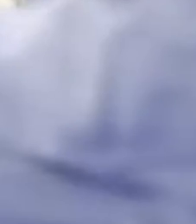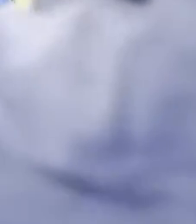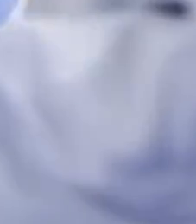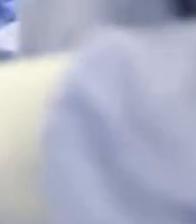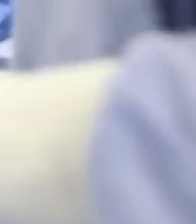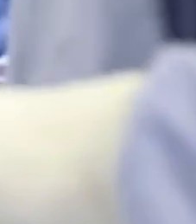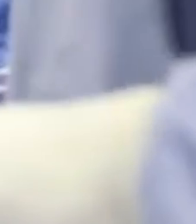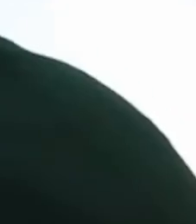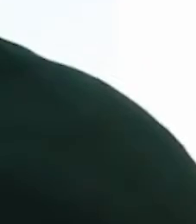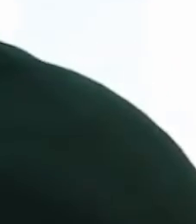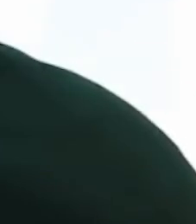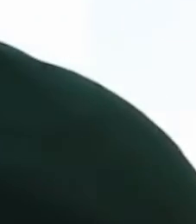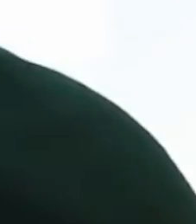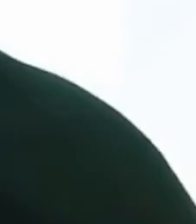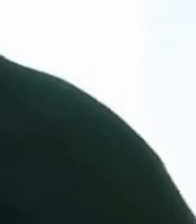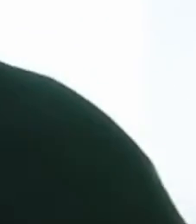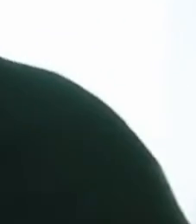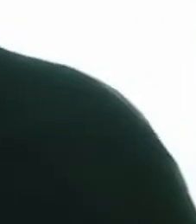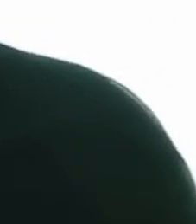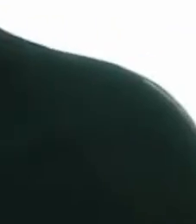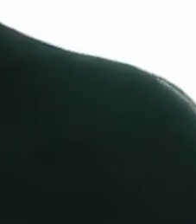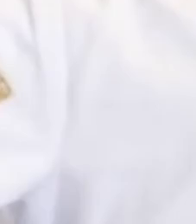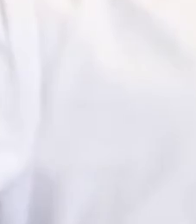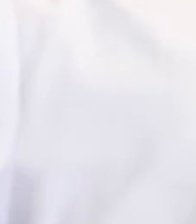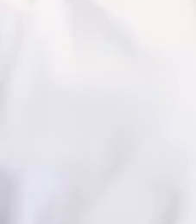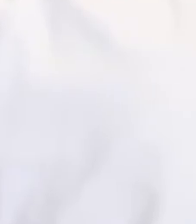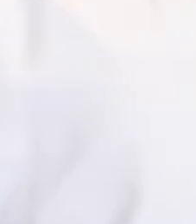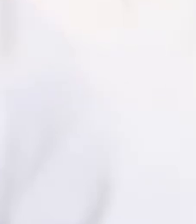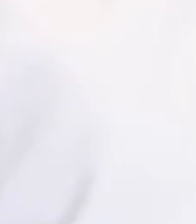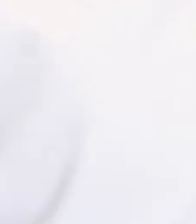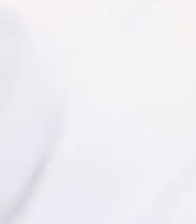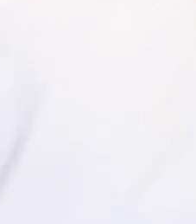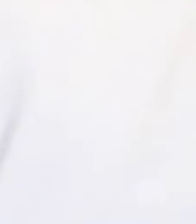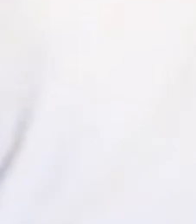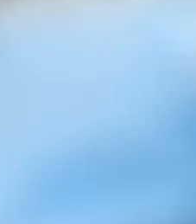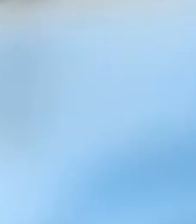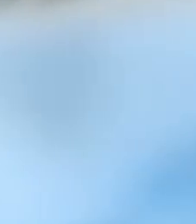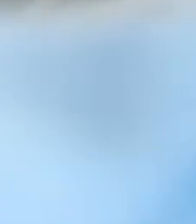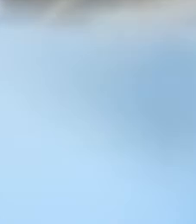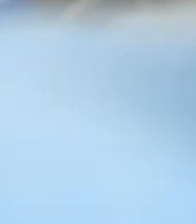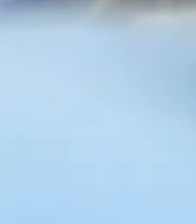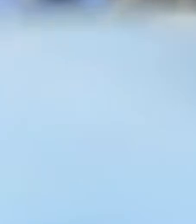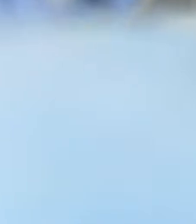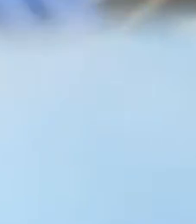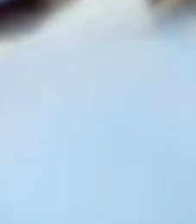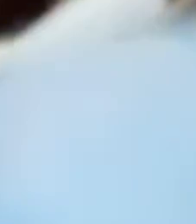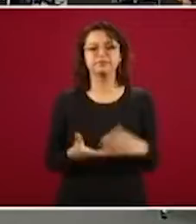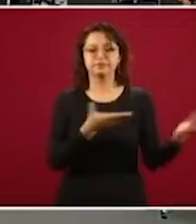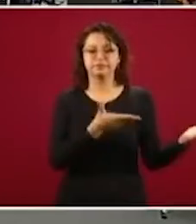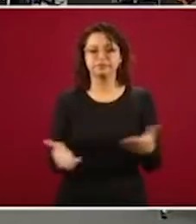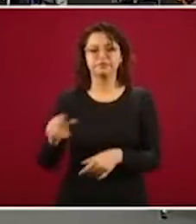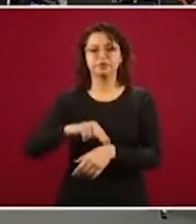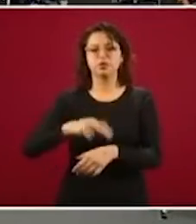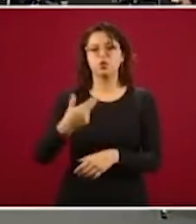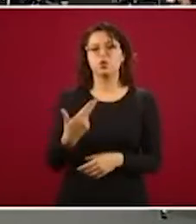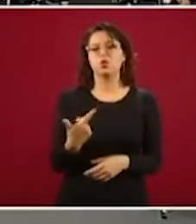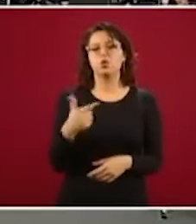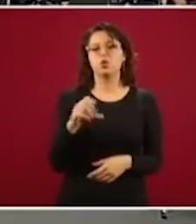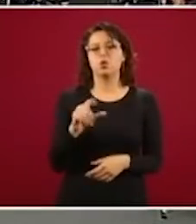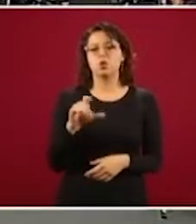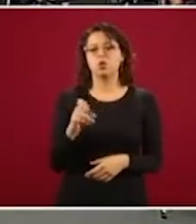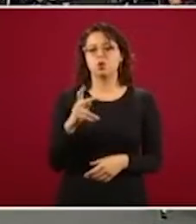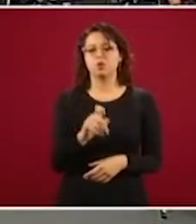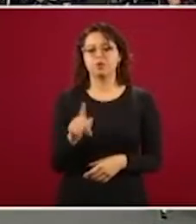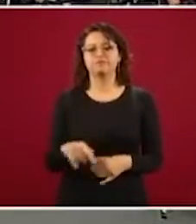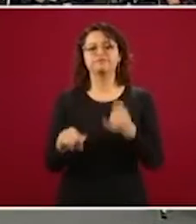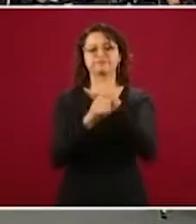pública consolidado que ofrezca atención de calidad, cuente con abasto de medicamentos y sea gratuito. El subsecretario de